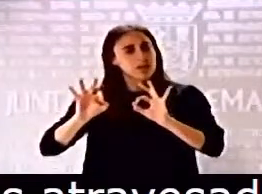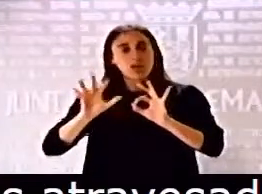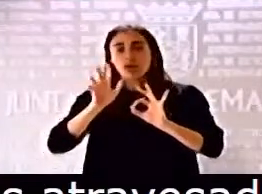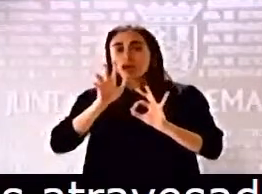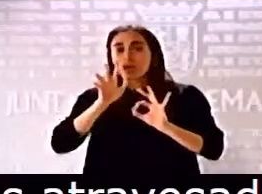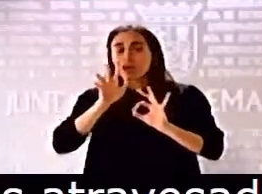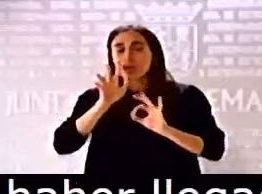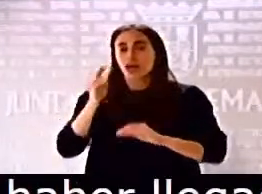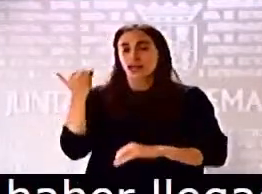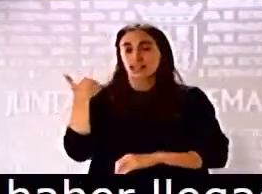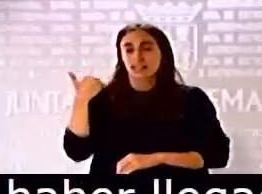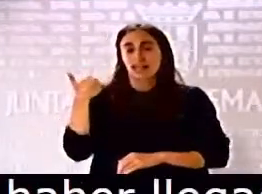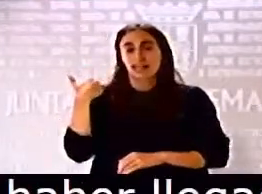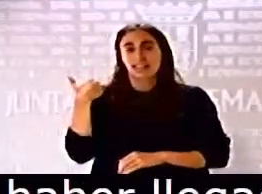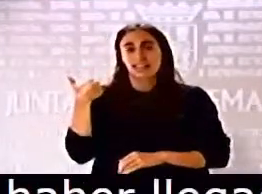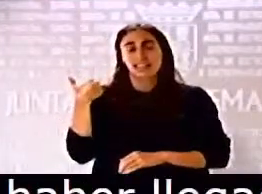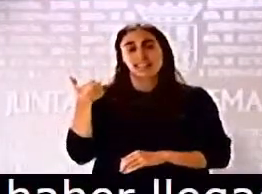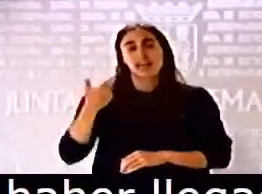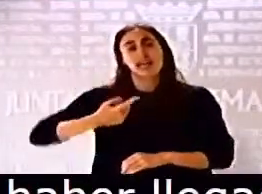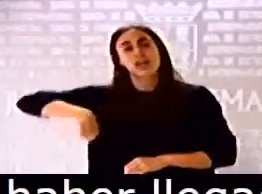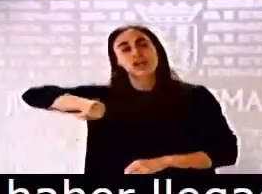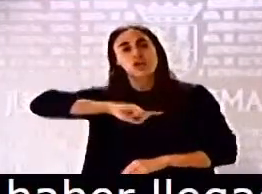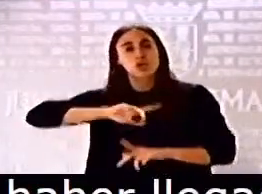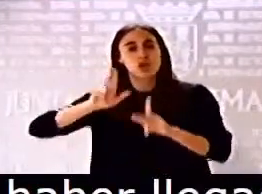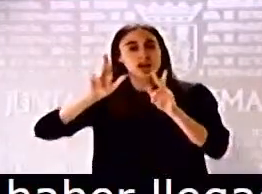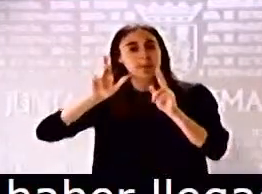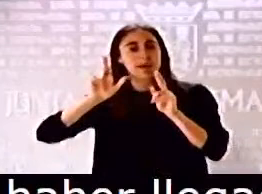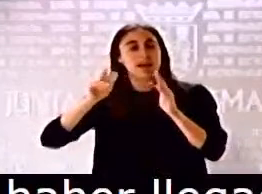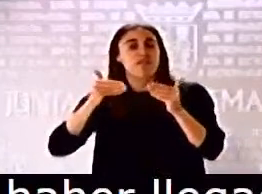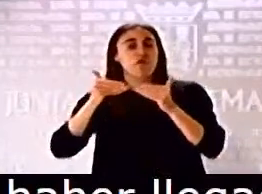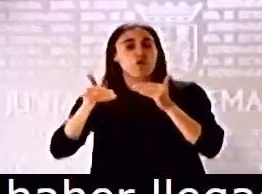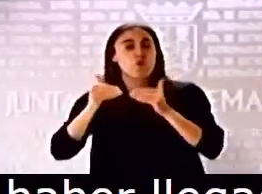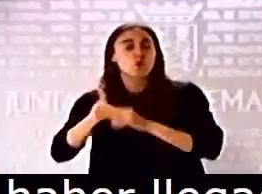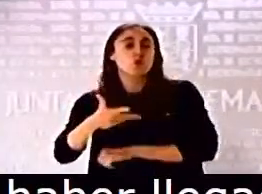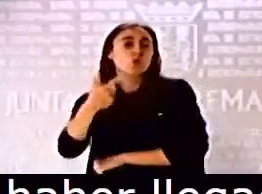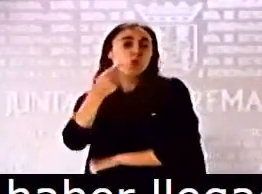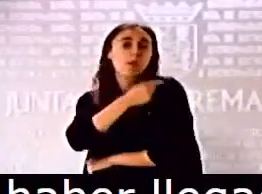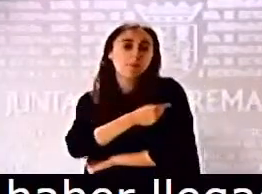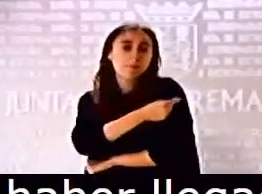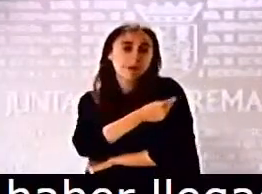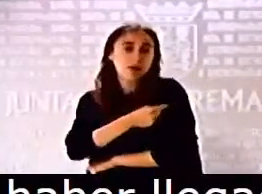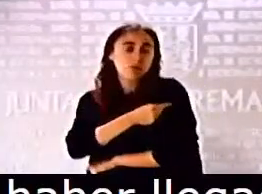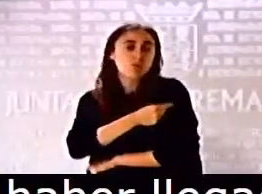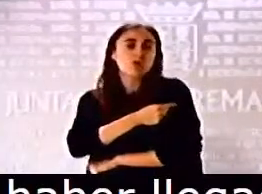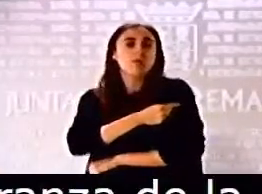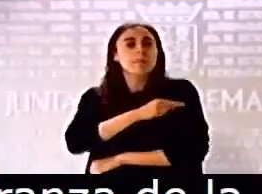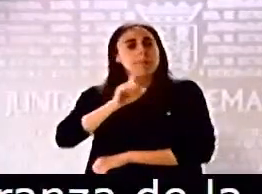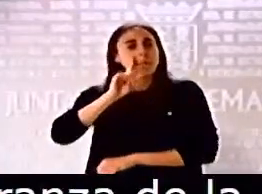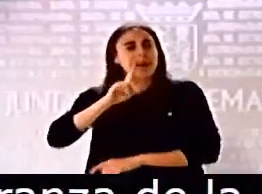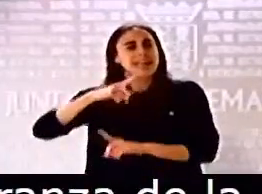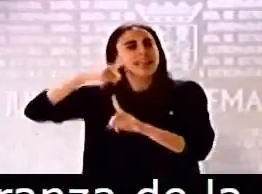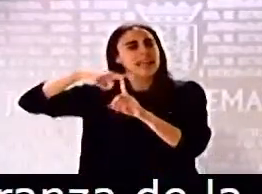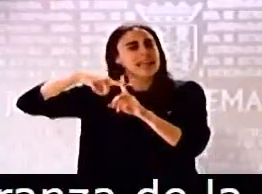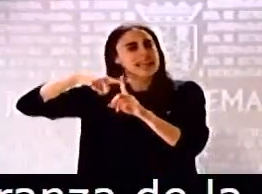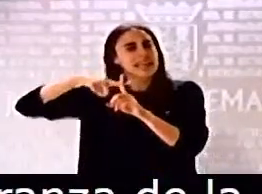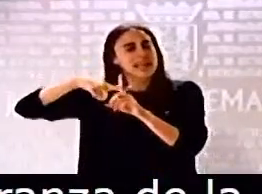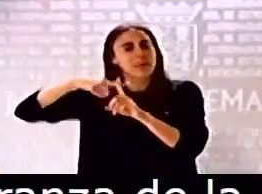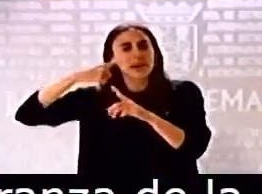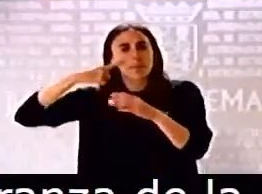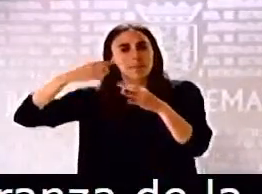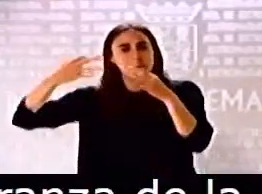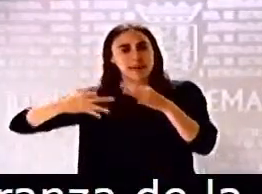donde ya tenemos la esperanza de la vacunación con un nivel de riesgo de la comunidad autónoma